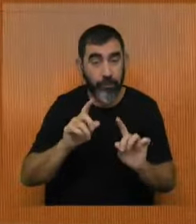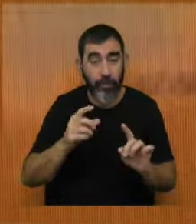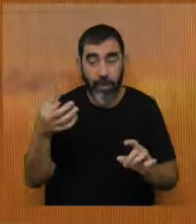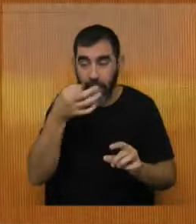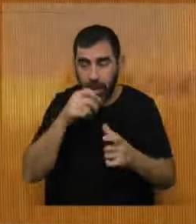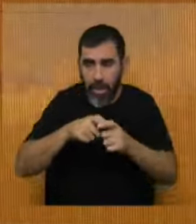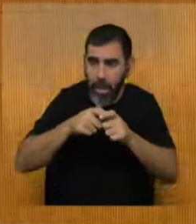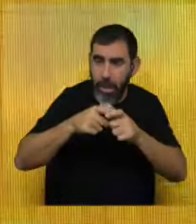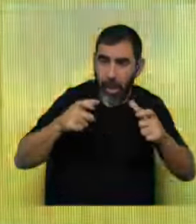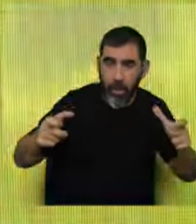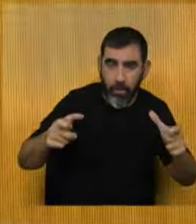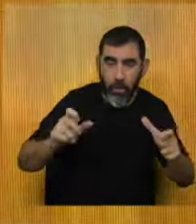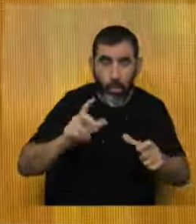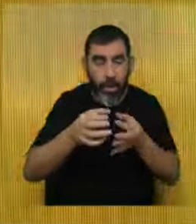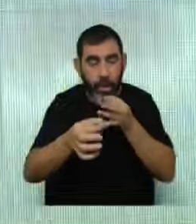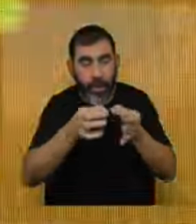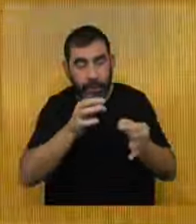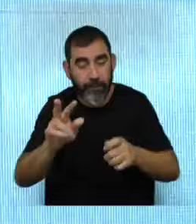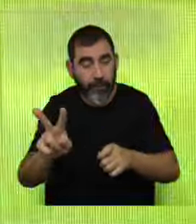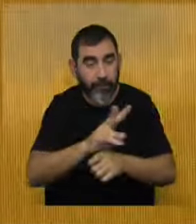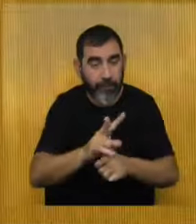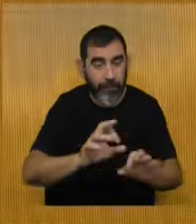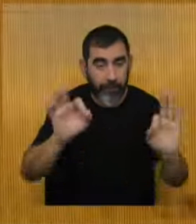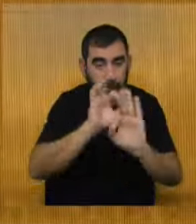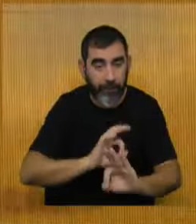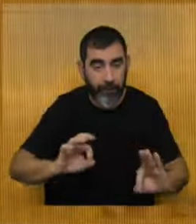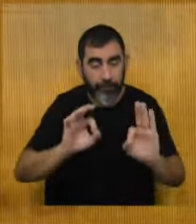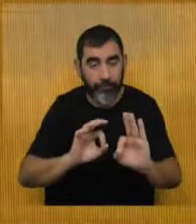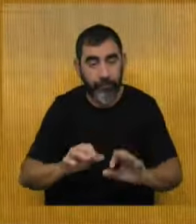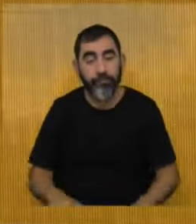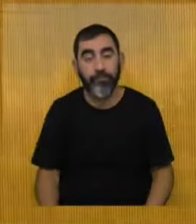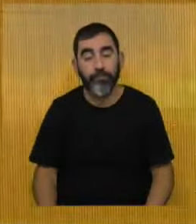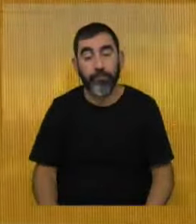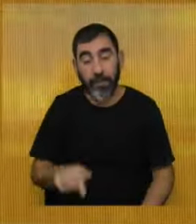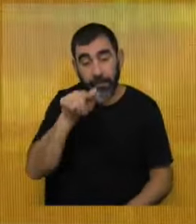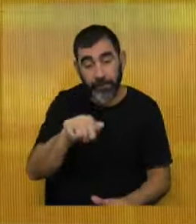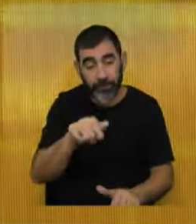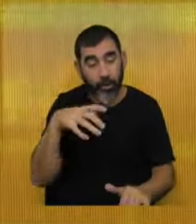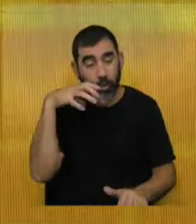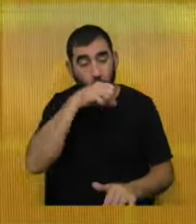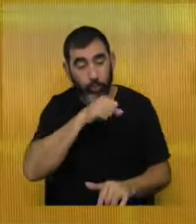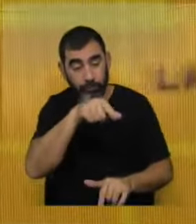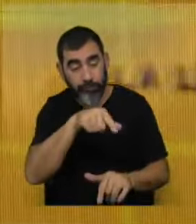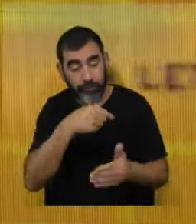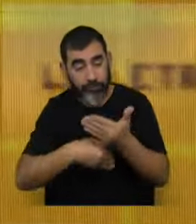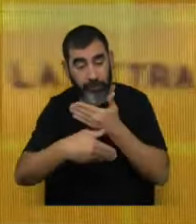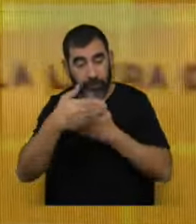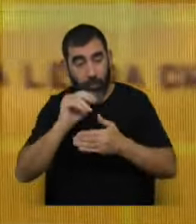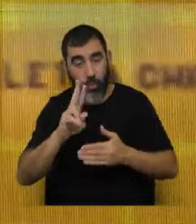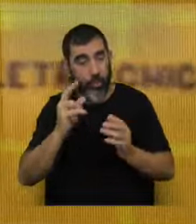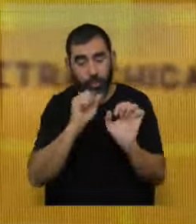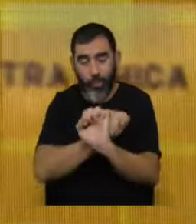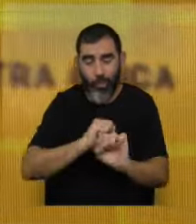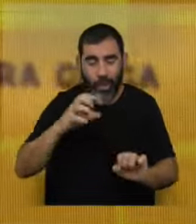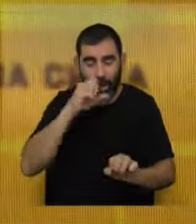narcotráfico que no tiene estrategia para la seguridad ese camino conservador y de retroceso Uruguay no lo